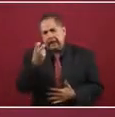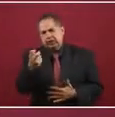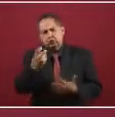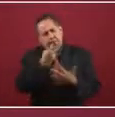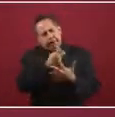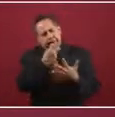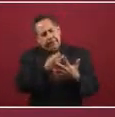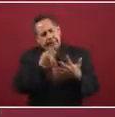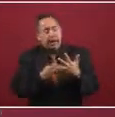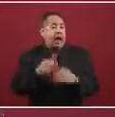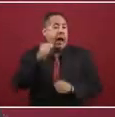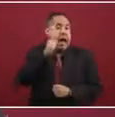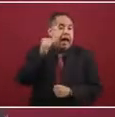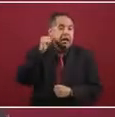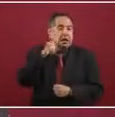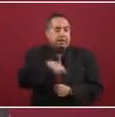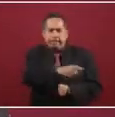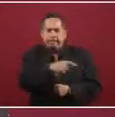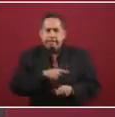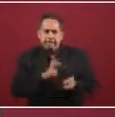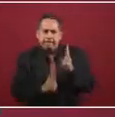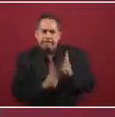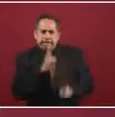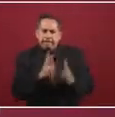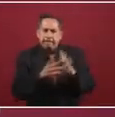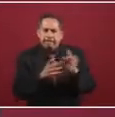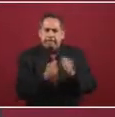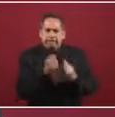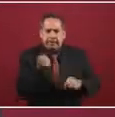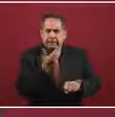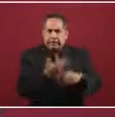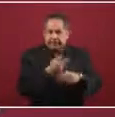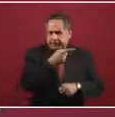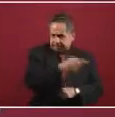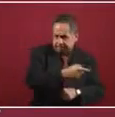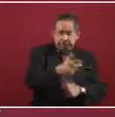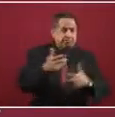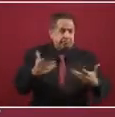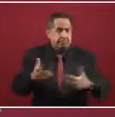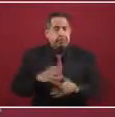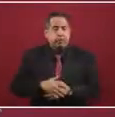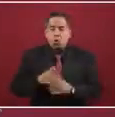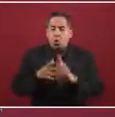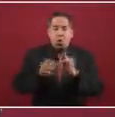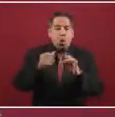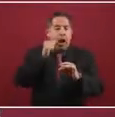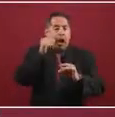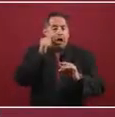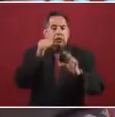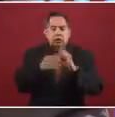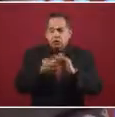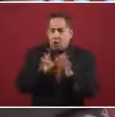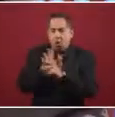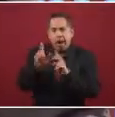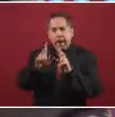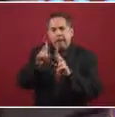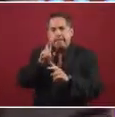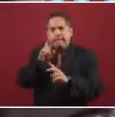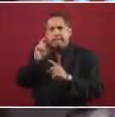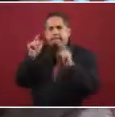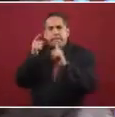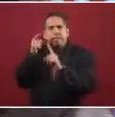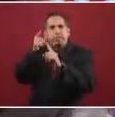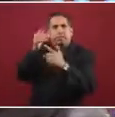ayer conversamos, que tienen que ver con lo que yo llamaría agenda de preocupaciones o propuestas de México.